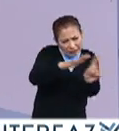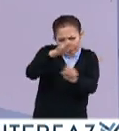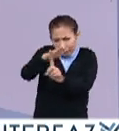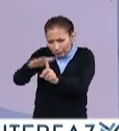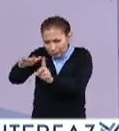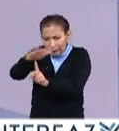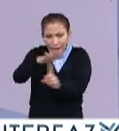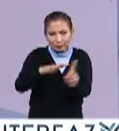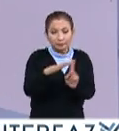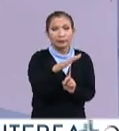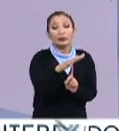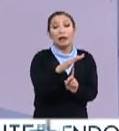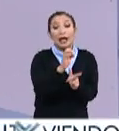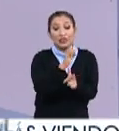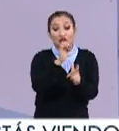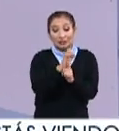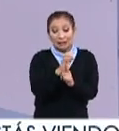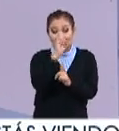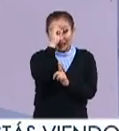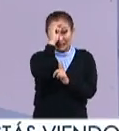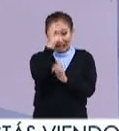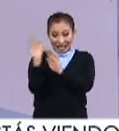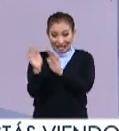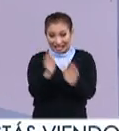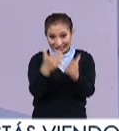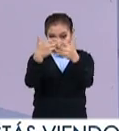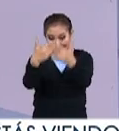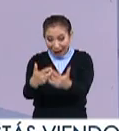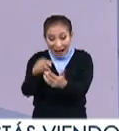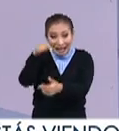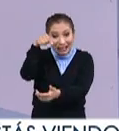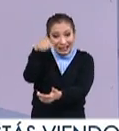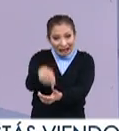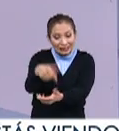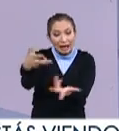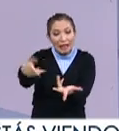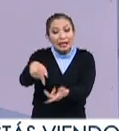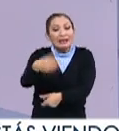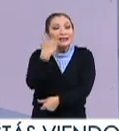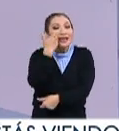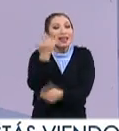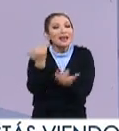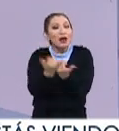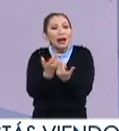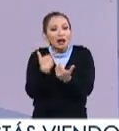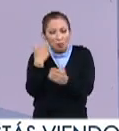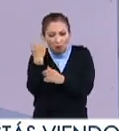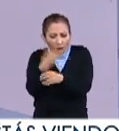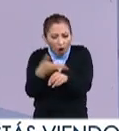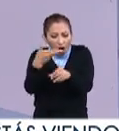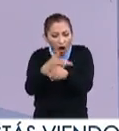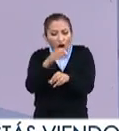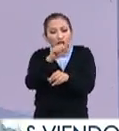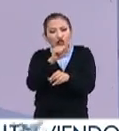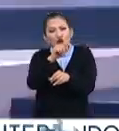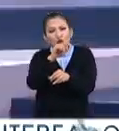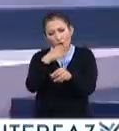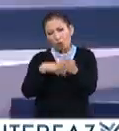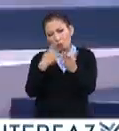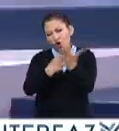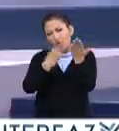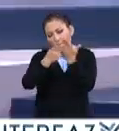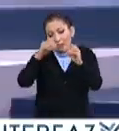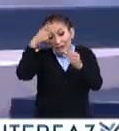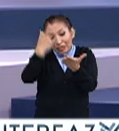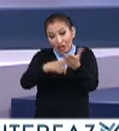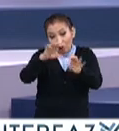¿no? Y entonces la inteligencia artificial lo que busca es poder desarrollar software de tal manera que se